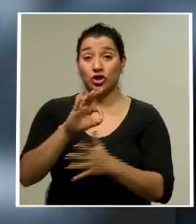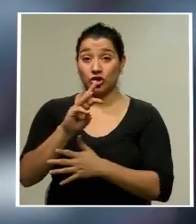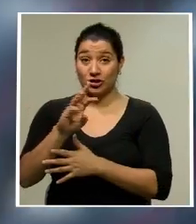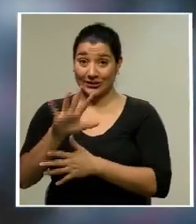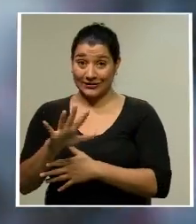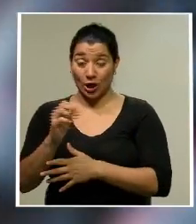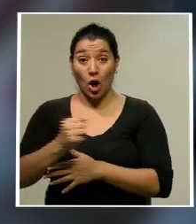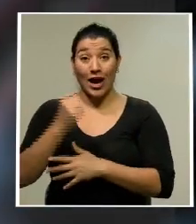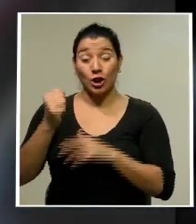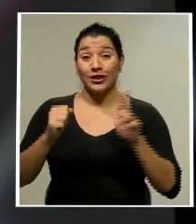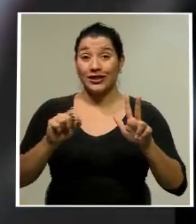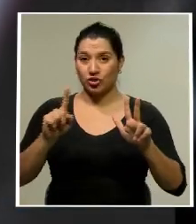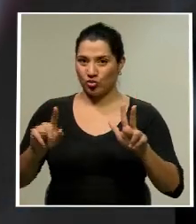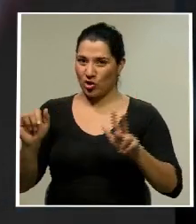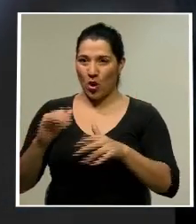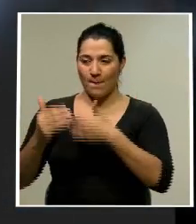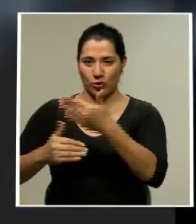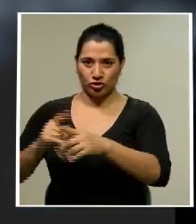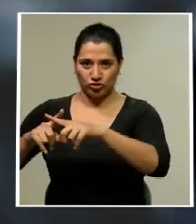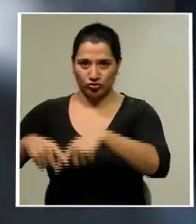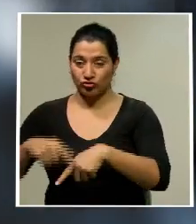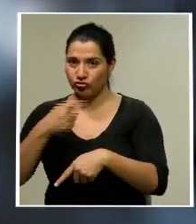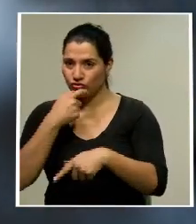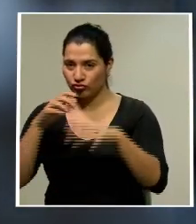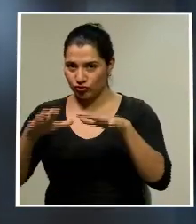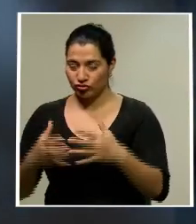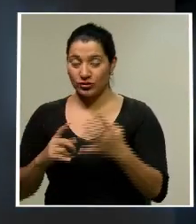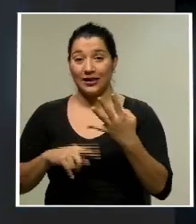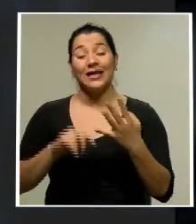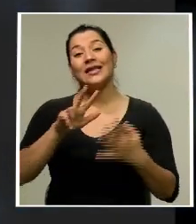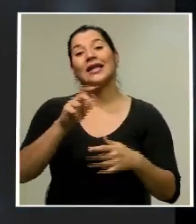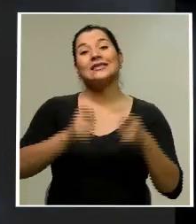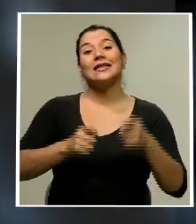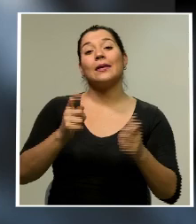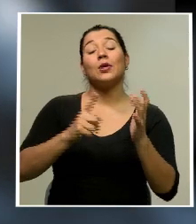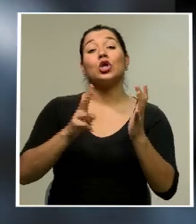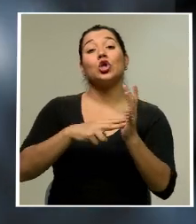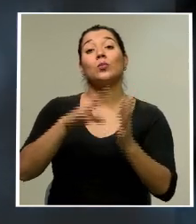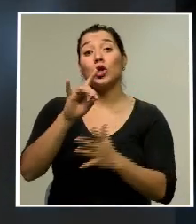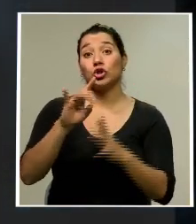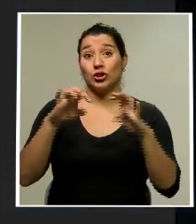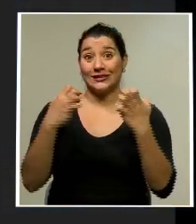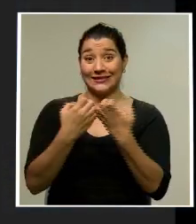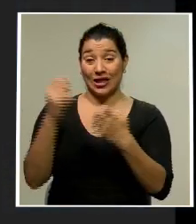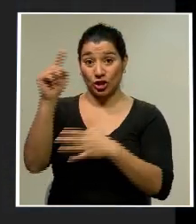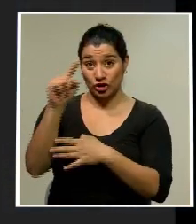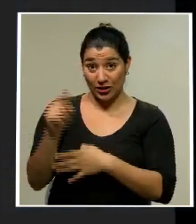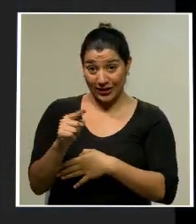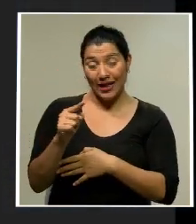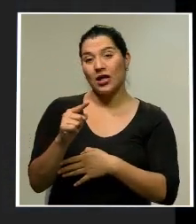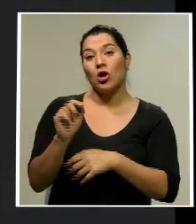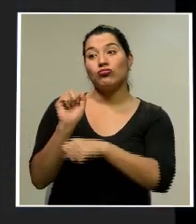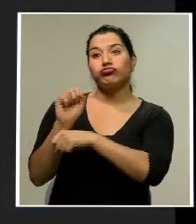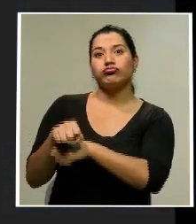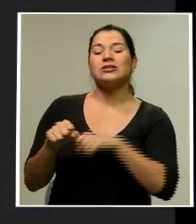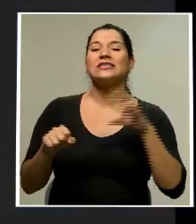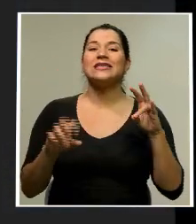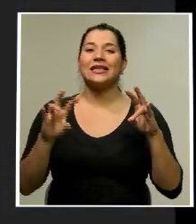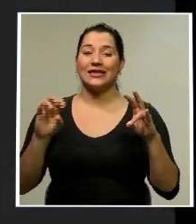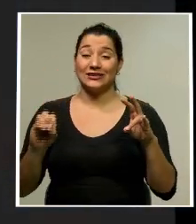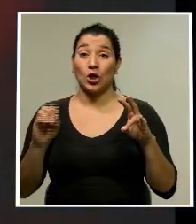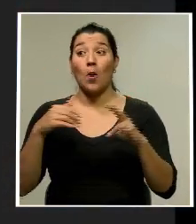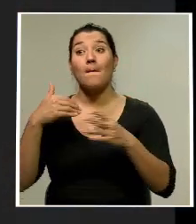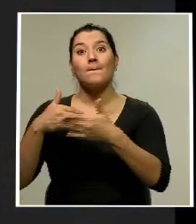la Nacional 3-1. El 6 de septiembre del año 2008 en el Estadio Ricardo Saprissa, triunfo tico 7-0 rumbo a